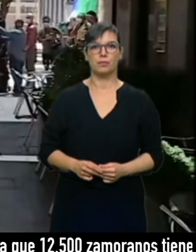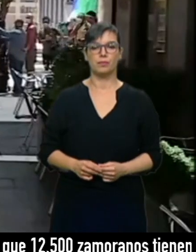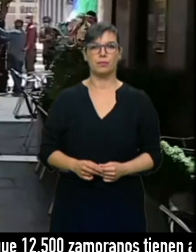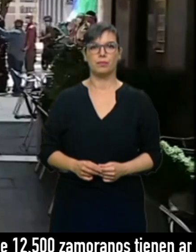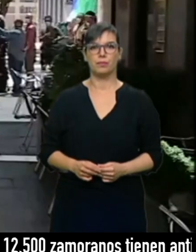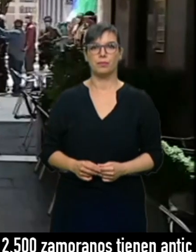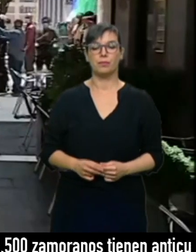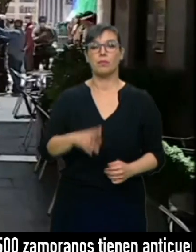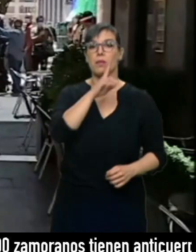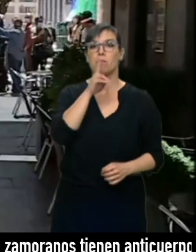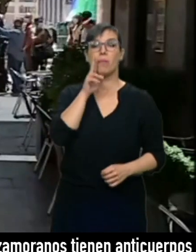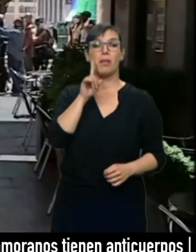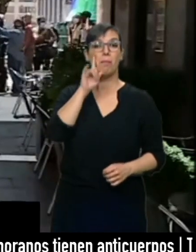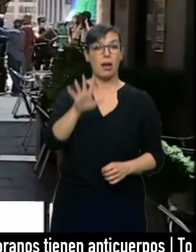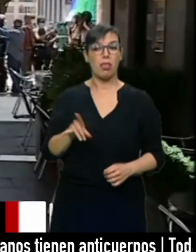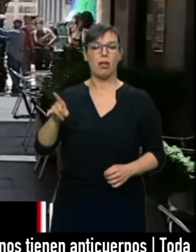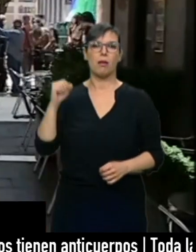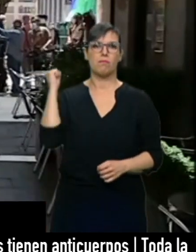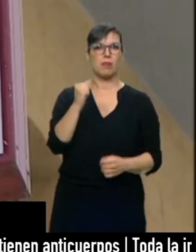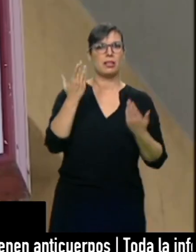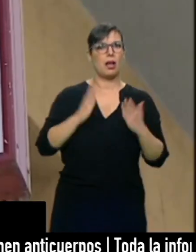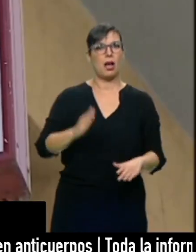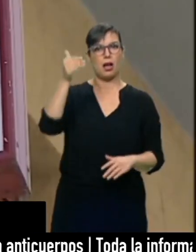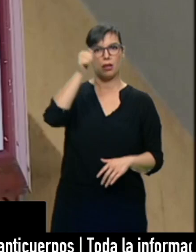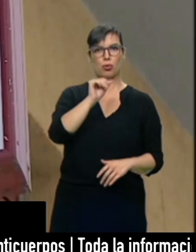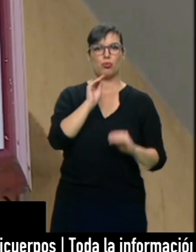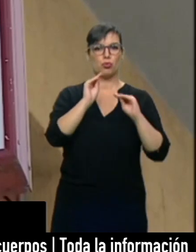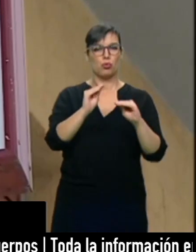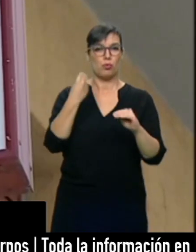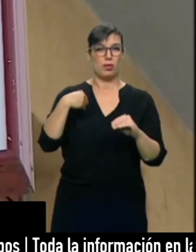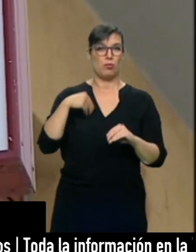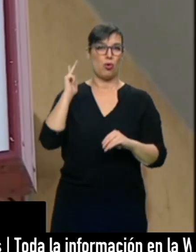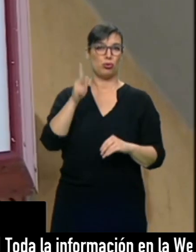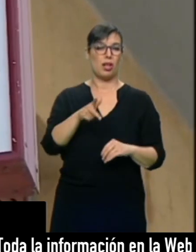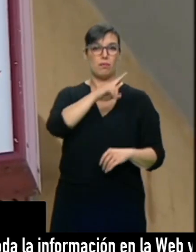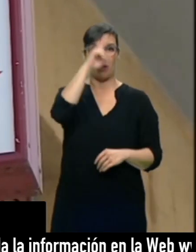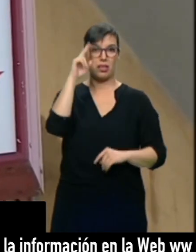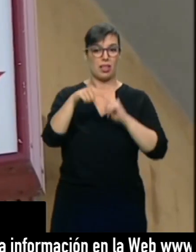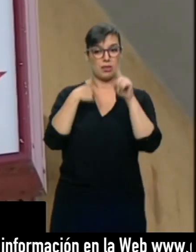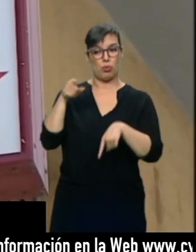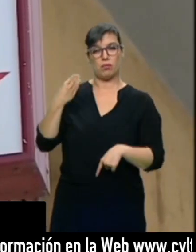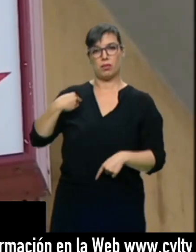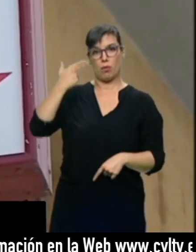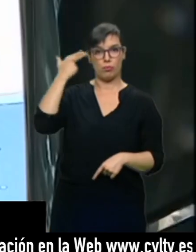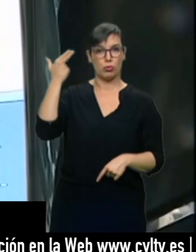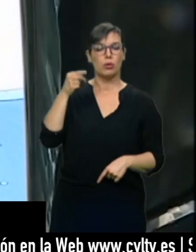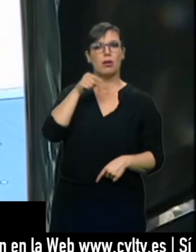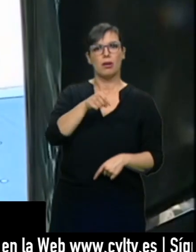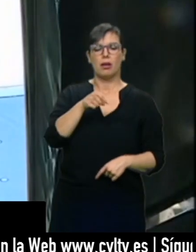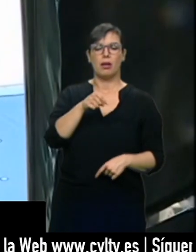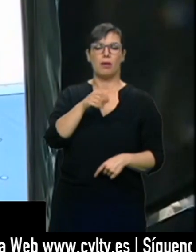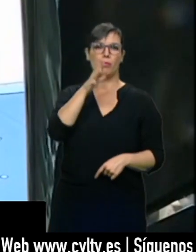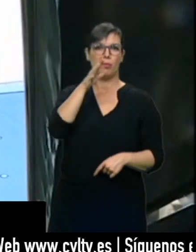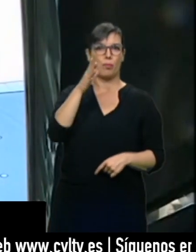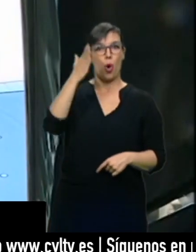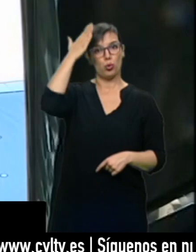La madre que presuntamente ha matado a su hijo en un hostal de Madrid y luego se habría suicidado había perdido la